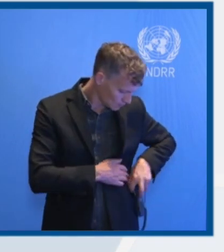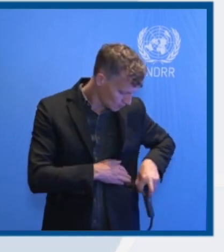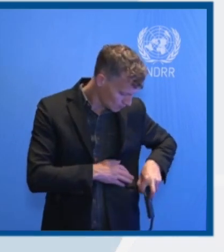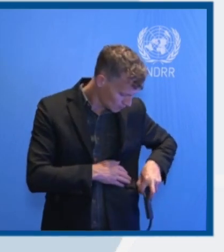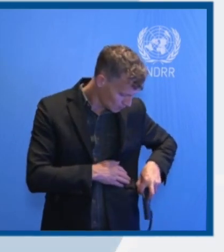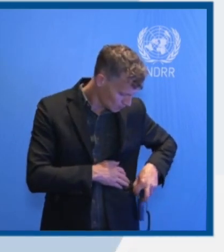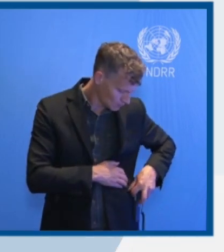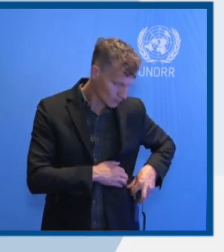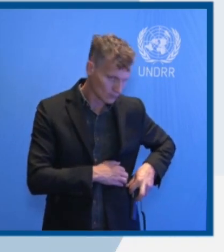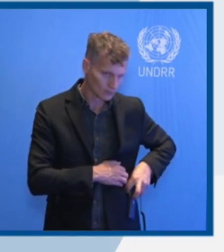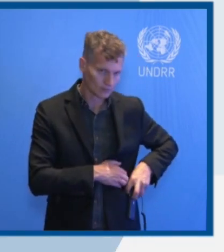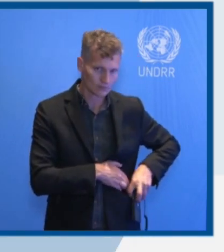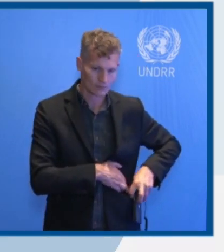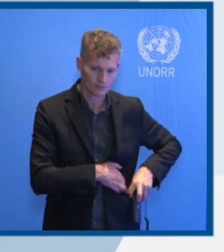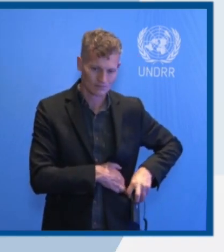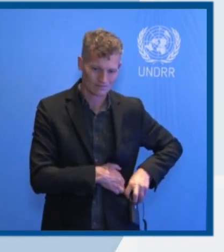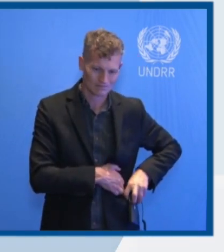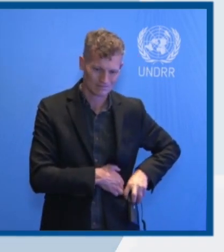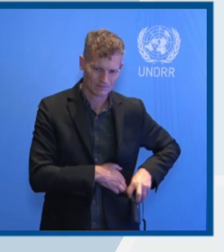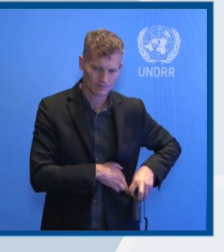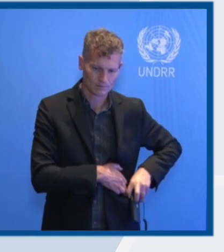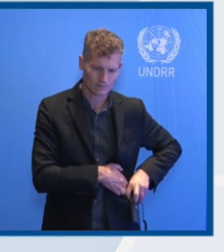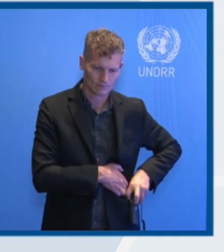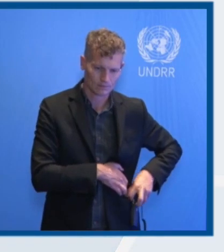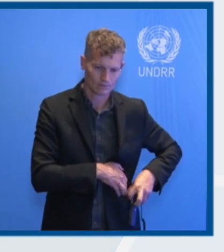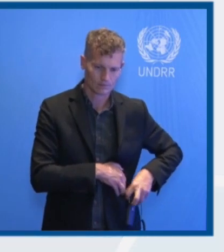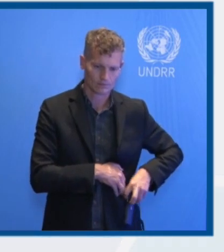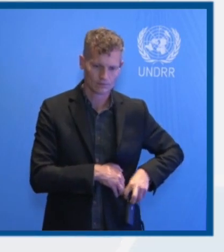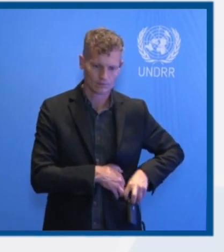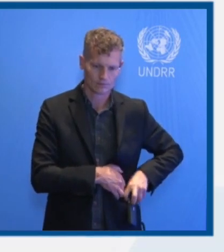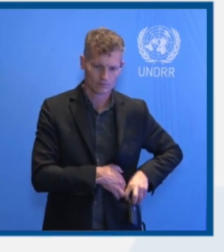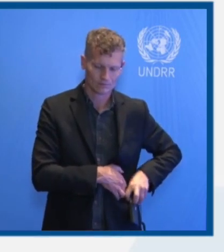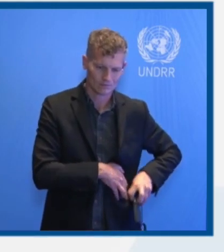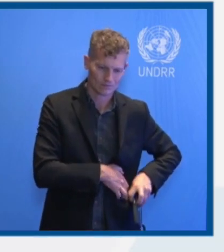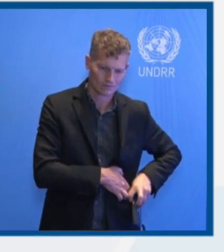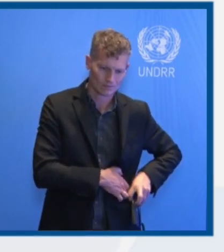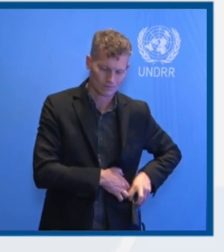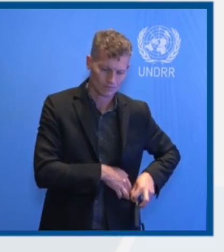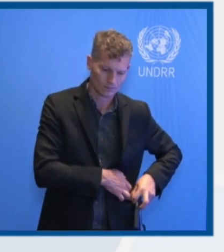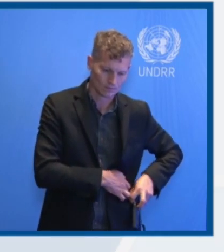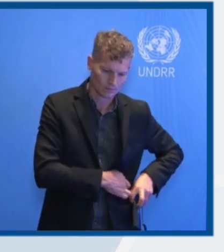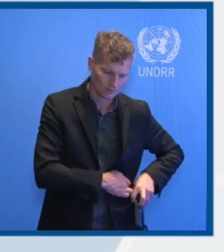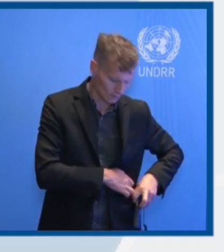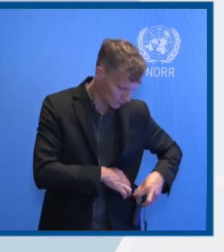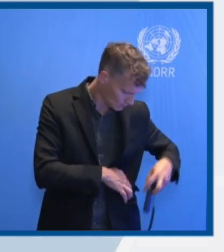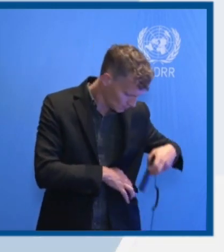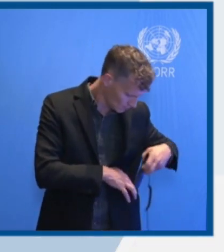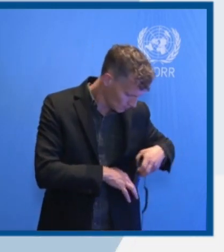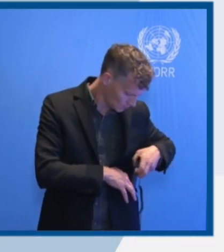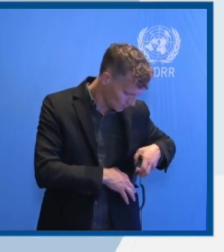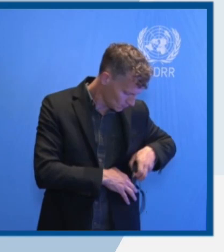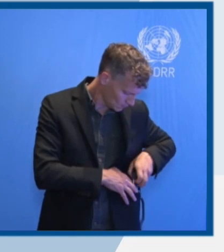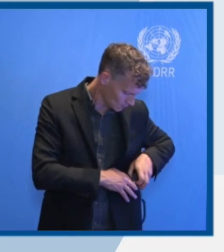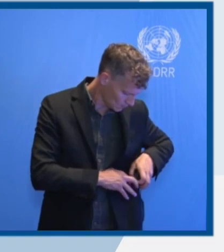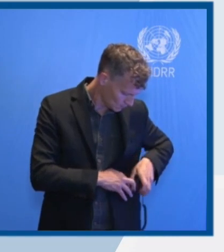Thanks very much for the question. Just as systematic risk triggers cascading impacts that spread through